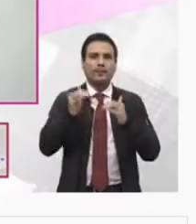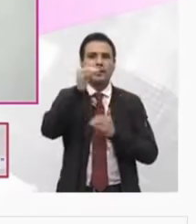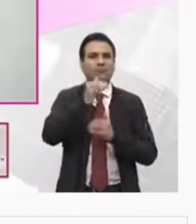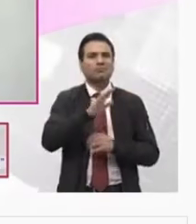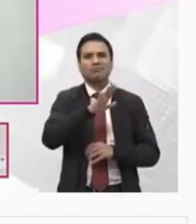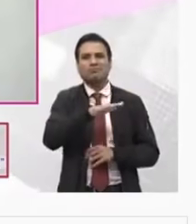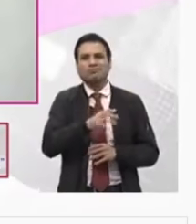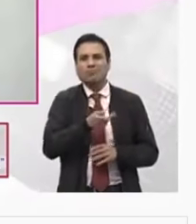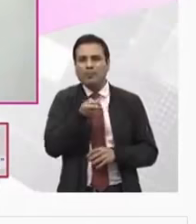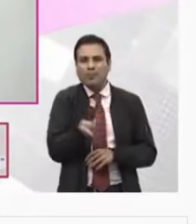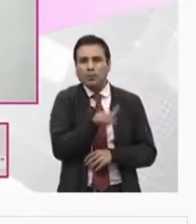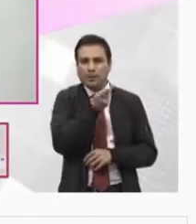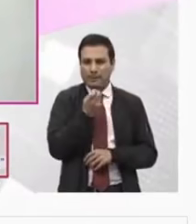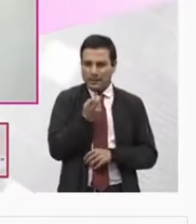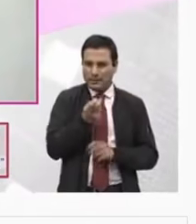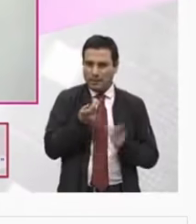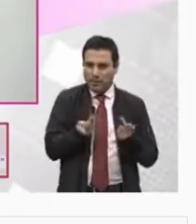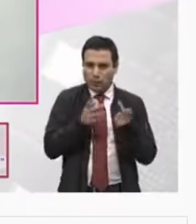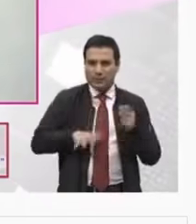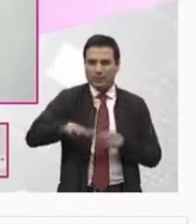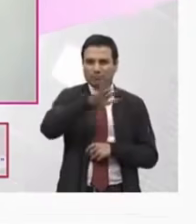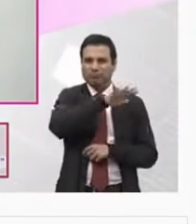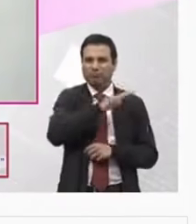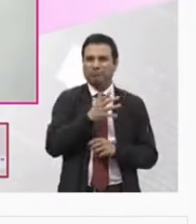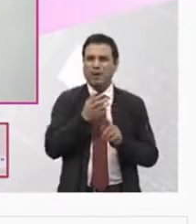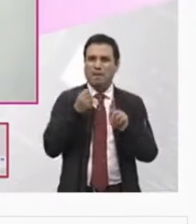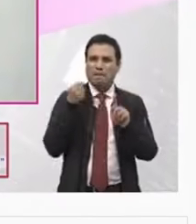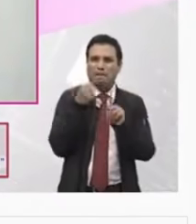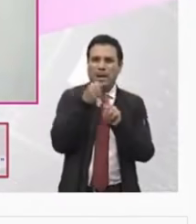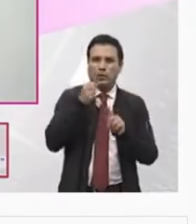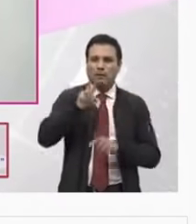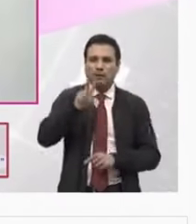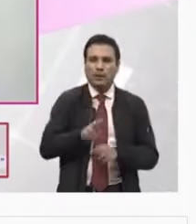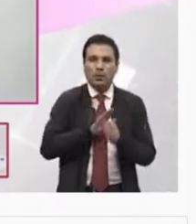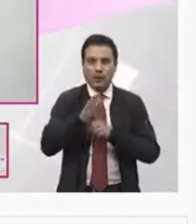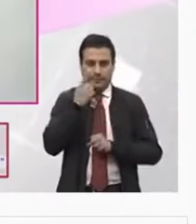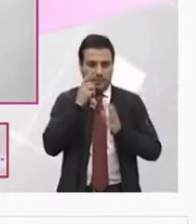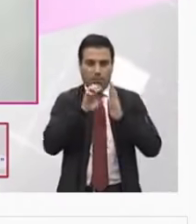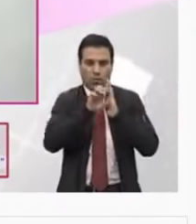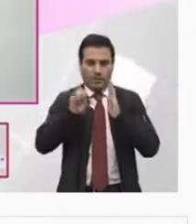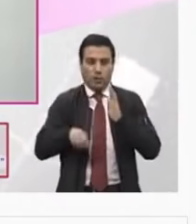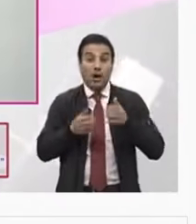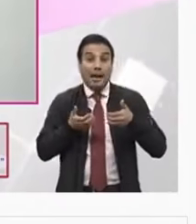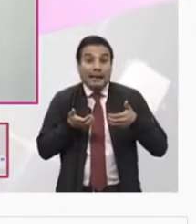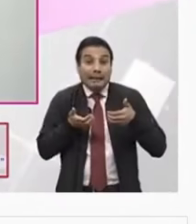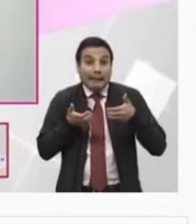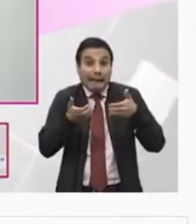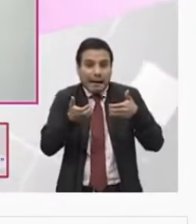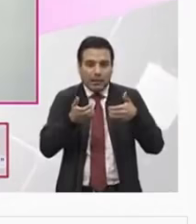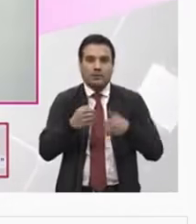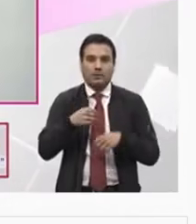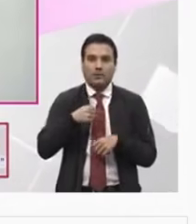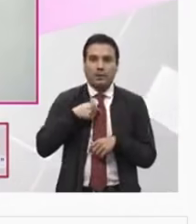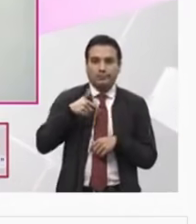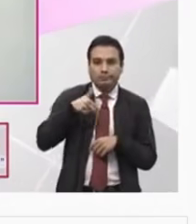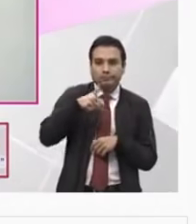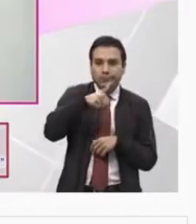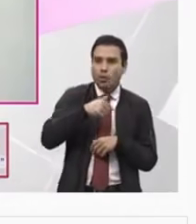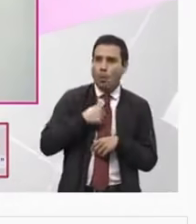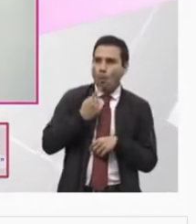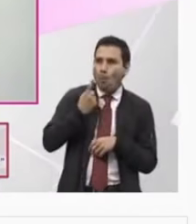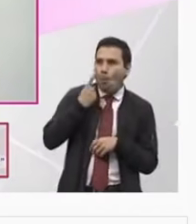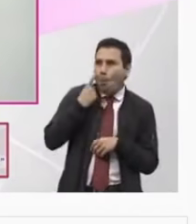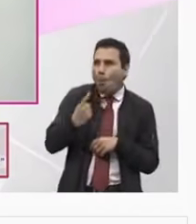alcances reales de esta pregunta porque porque si vas a la calle y volteas a ver los carteles que han pegado